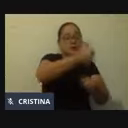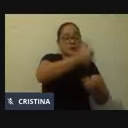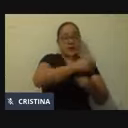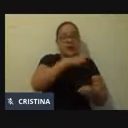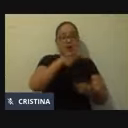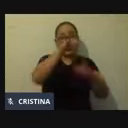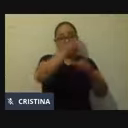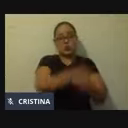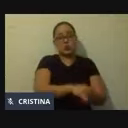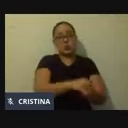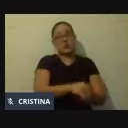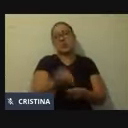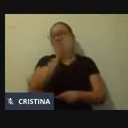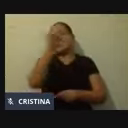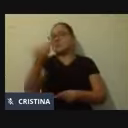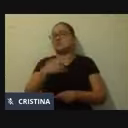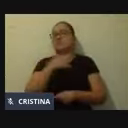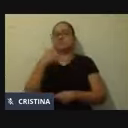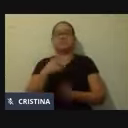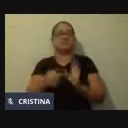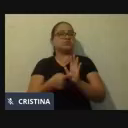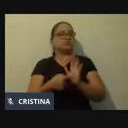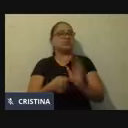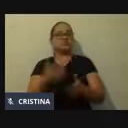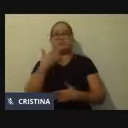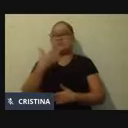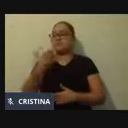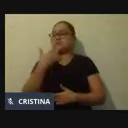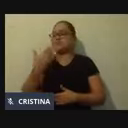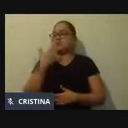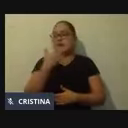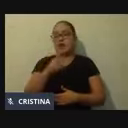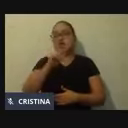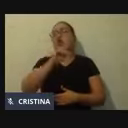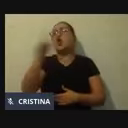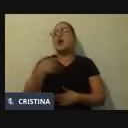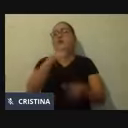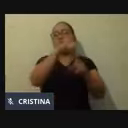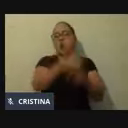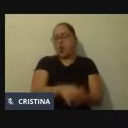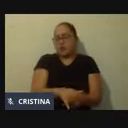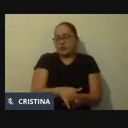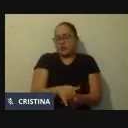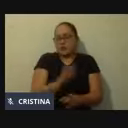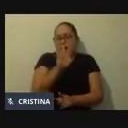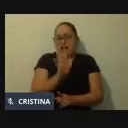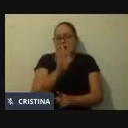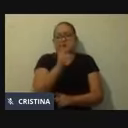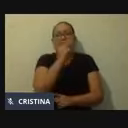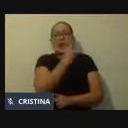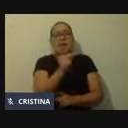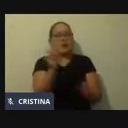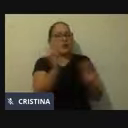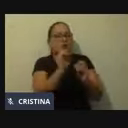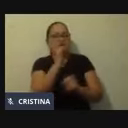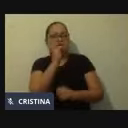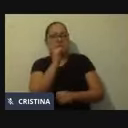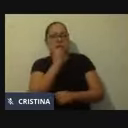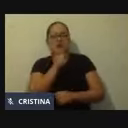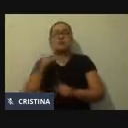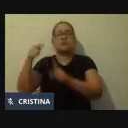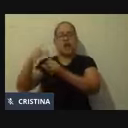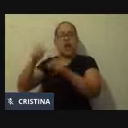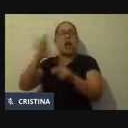Obviamente, no se le llamaba bullying, ¿no? O sea, pero siempre ha existido, como todos ustedes saben, siempre ha habido el molestón, el que está ahí